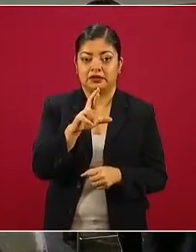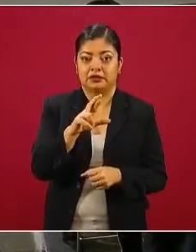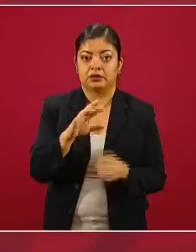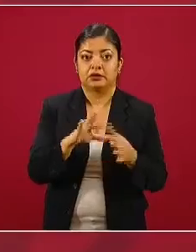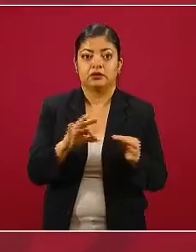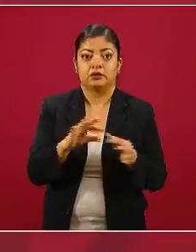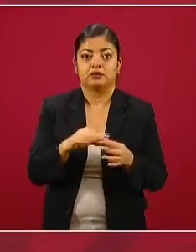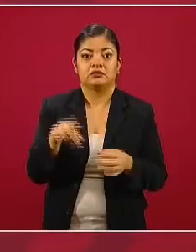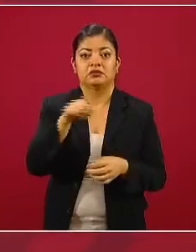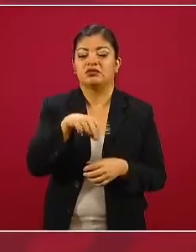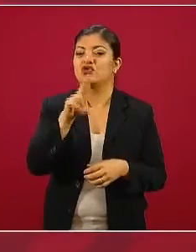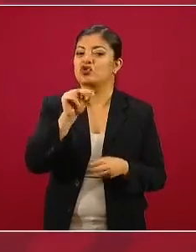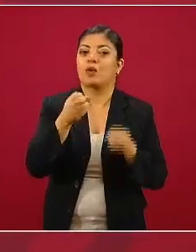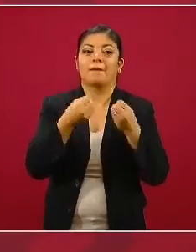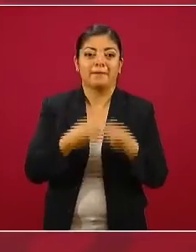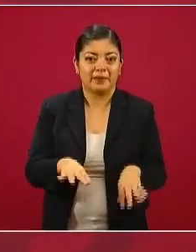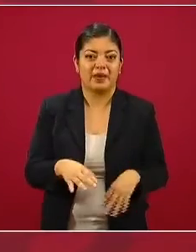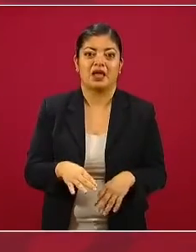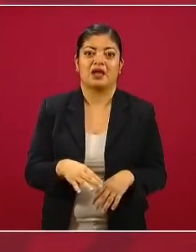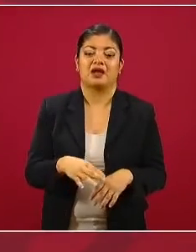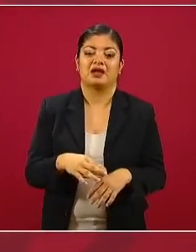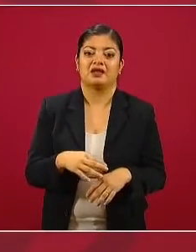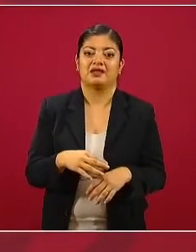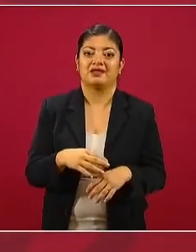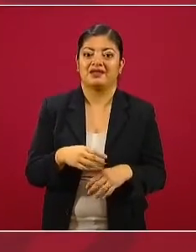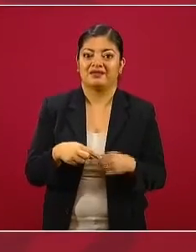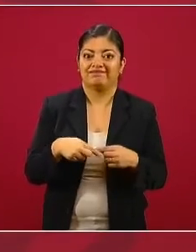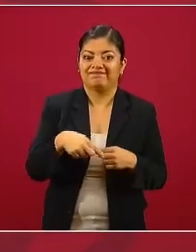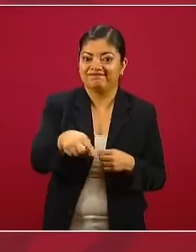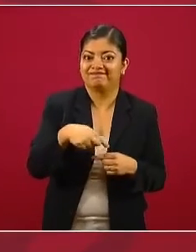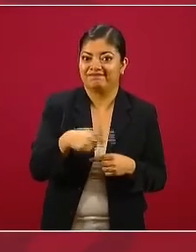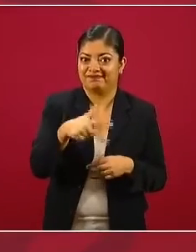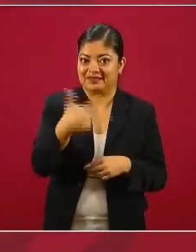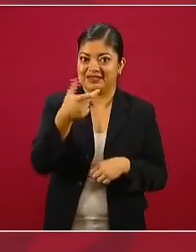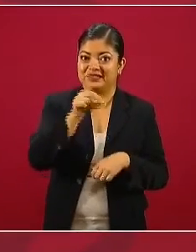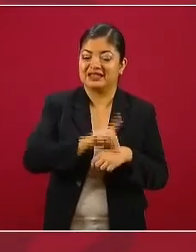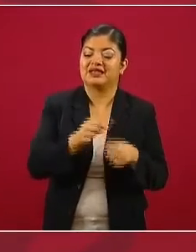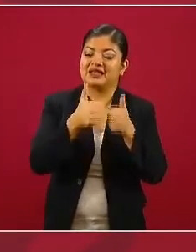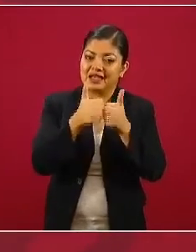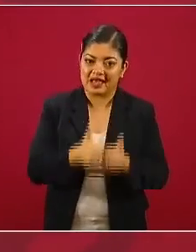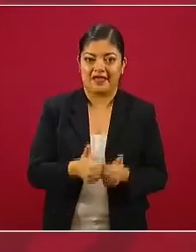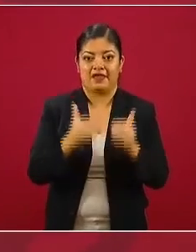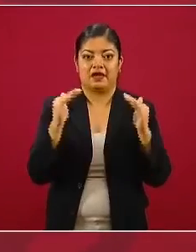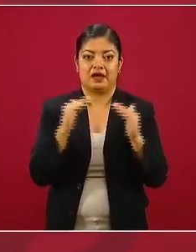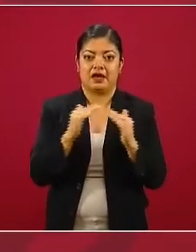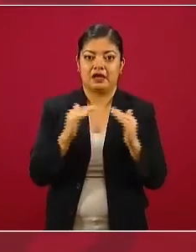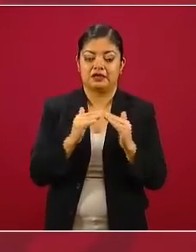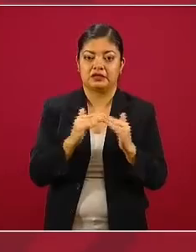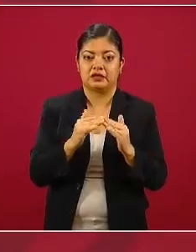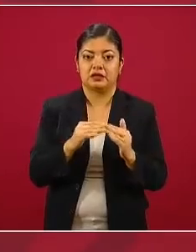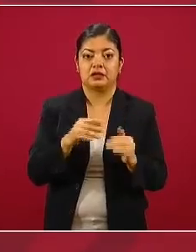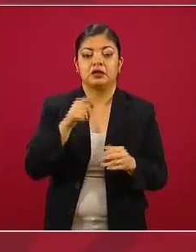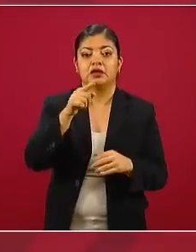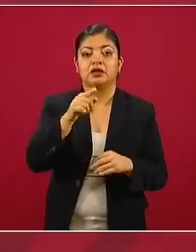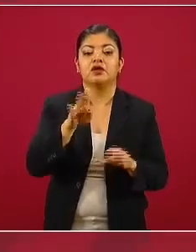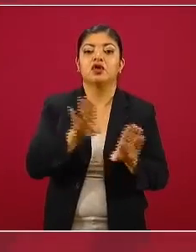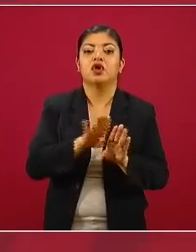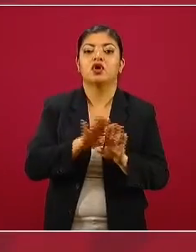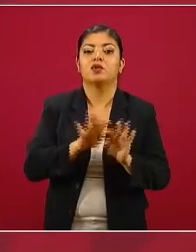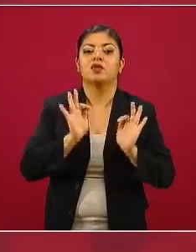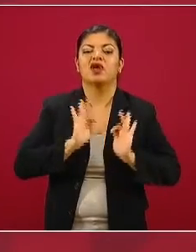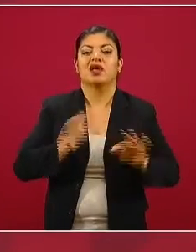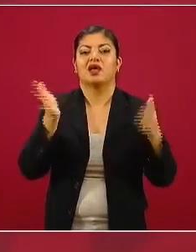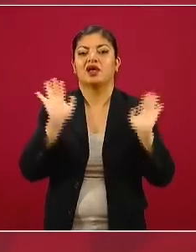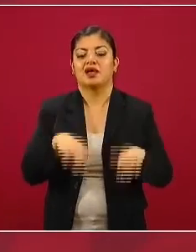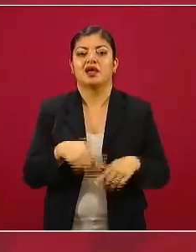no perdamos la oportunidad de aprovechar estos 13 días quedándonos en casa, no es adecuado que se estén relajando